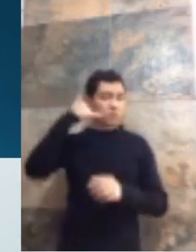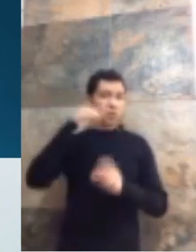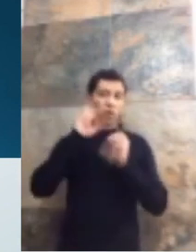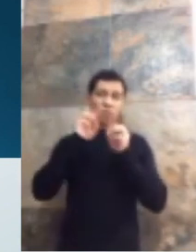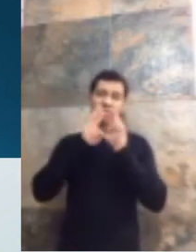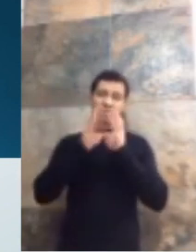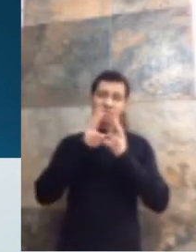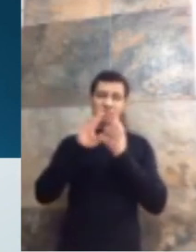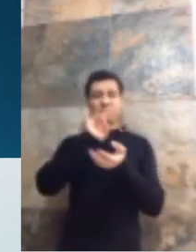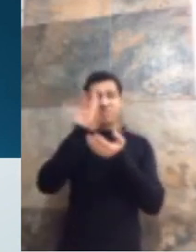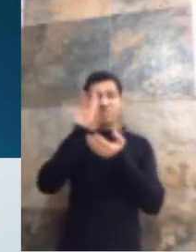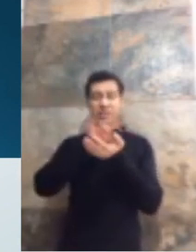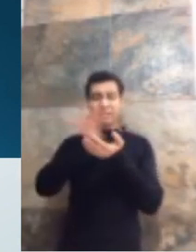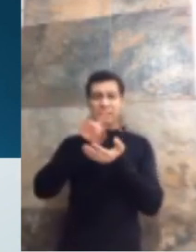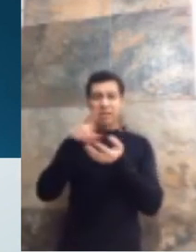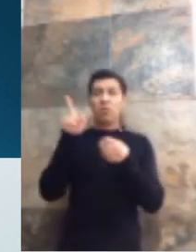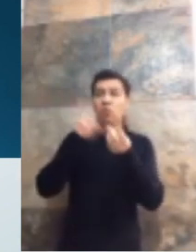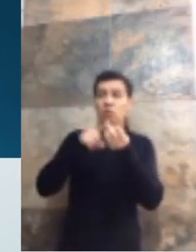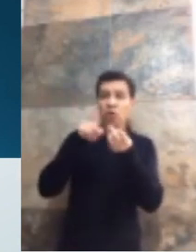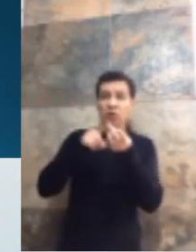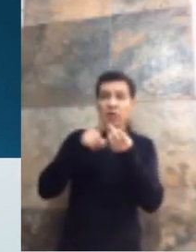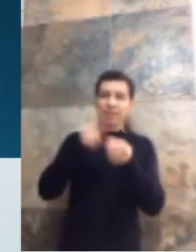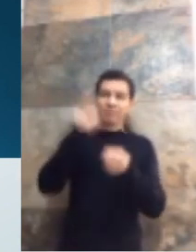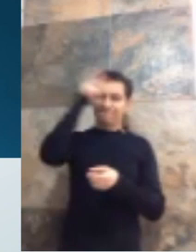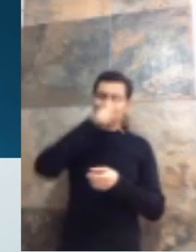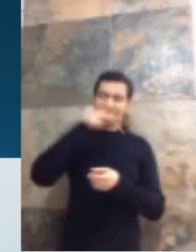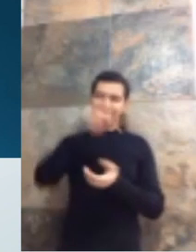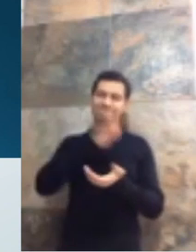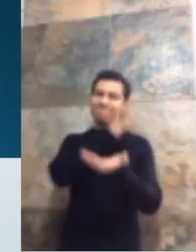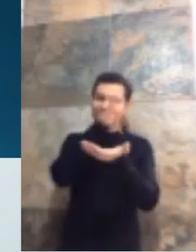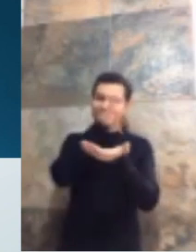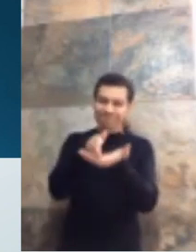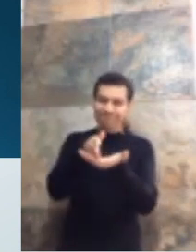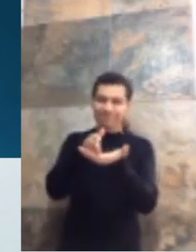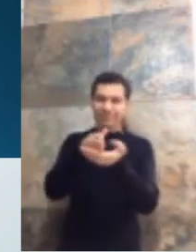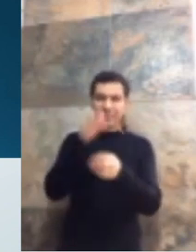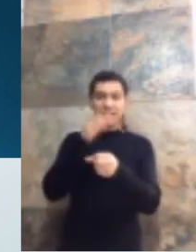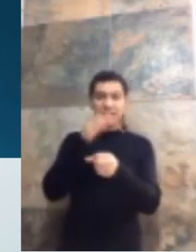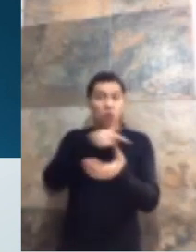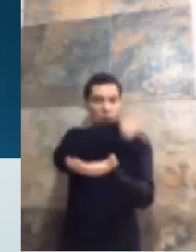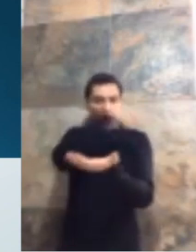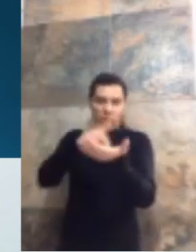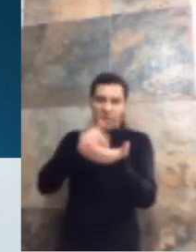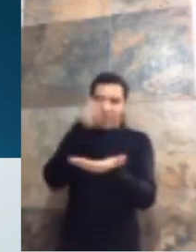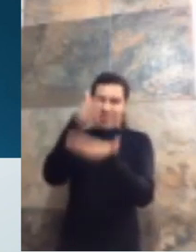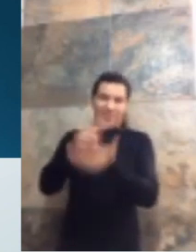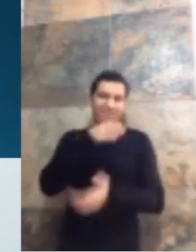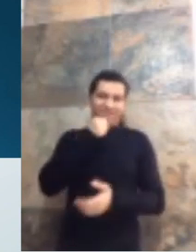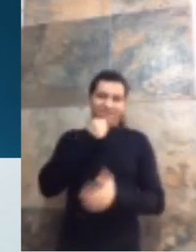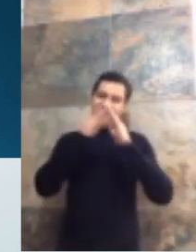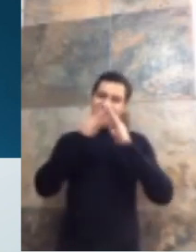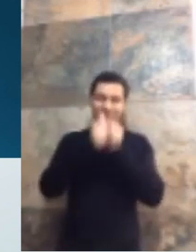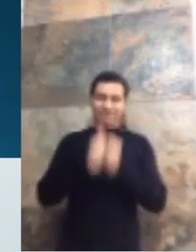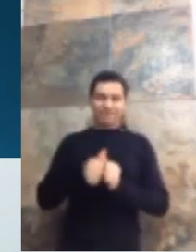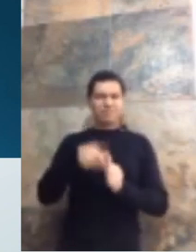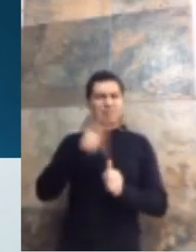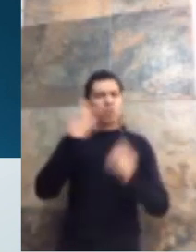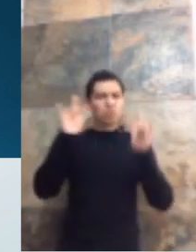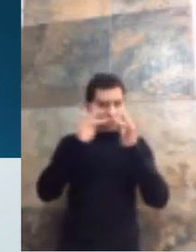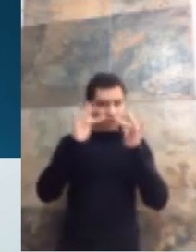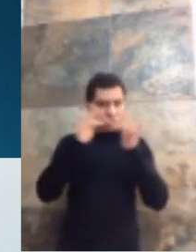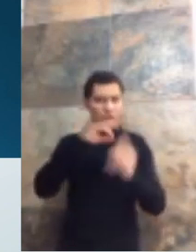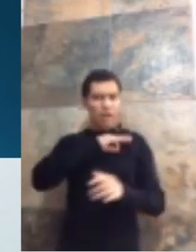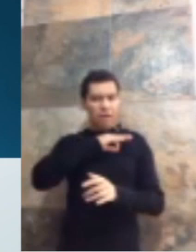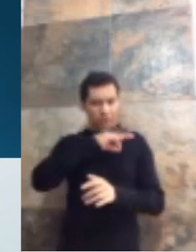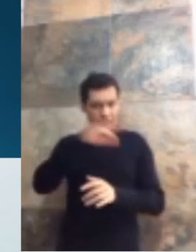bien a dónde vamos virtualmente. ¿Por qué? Porque las personas que tienen esta